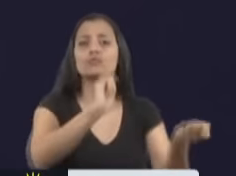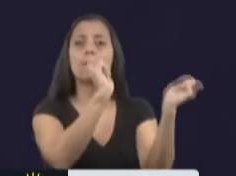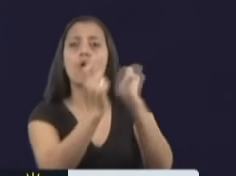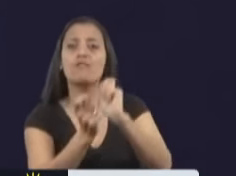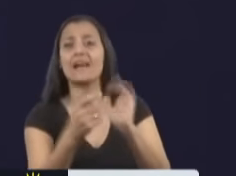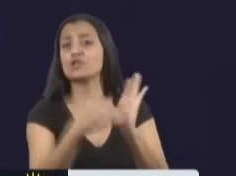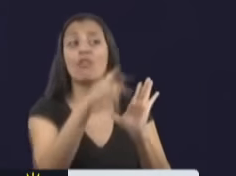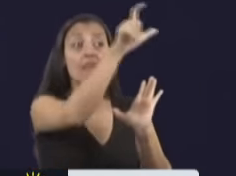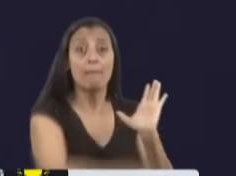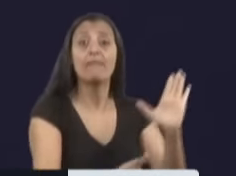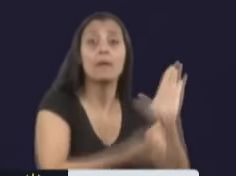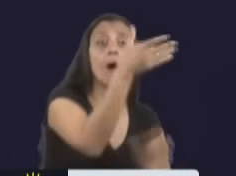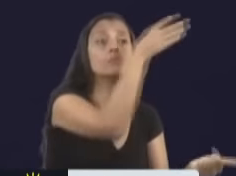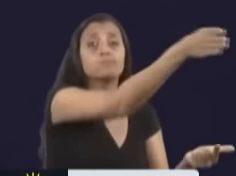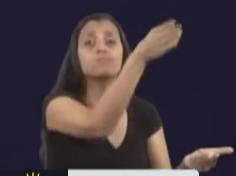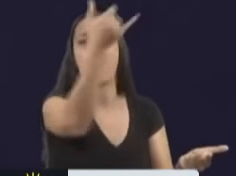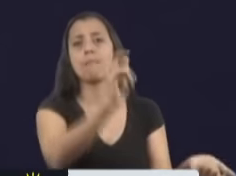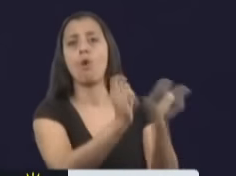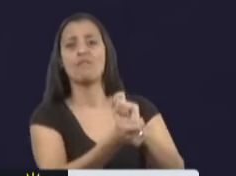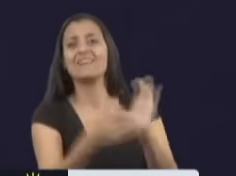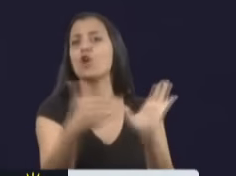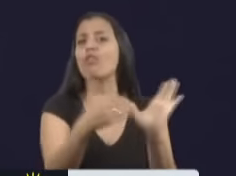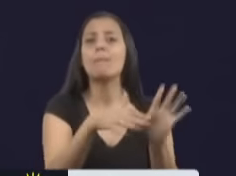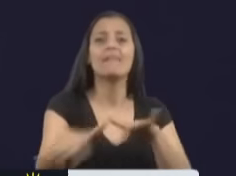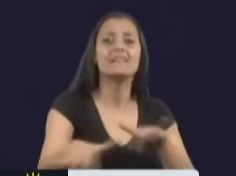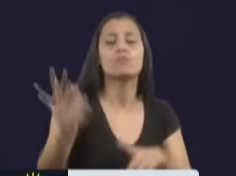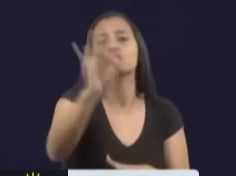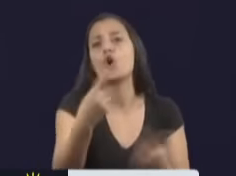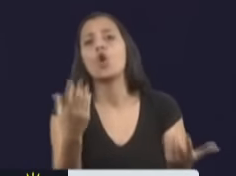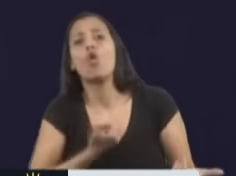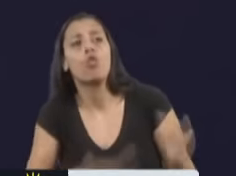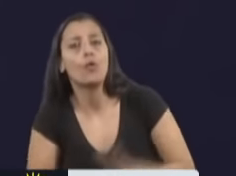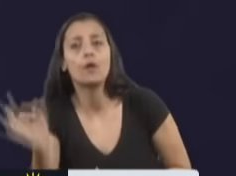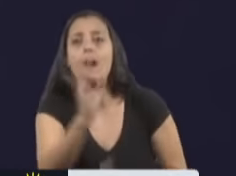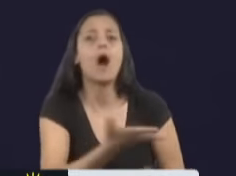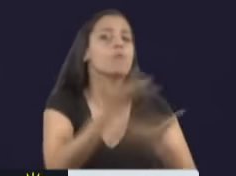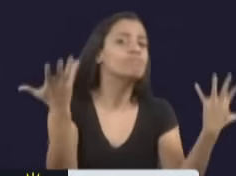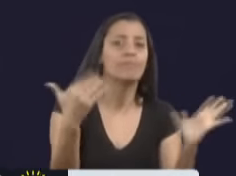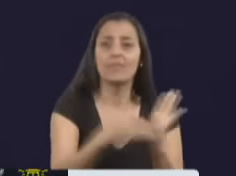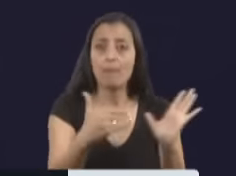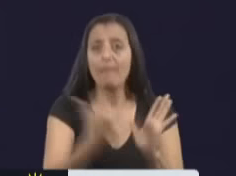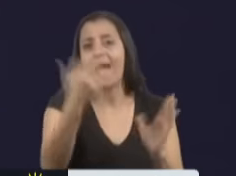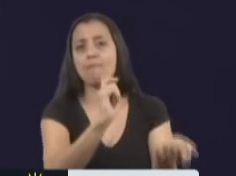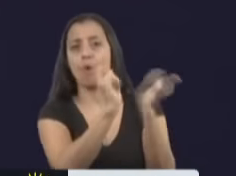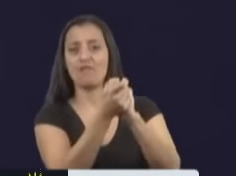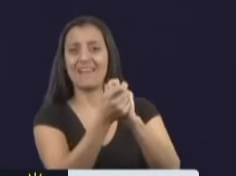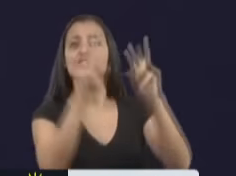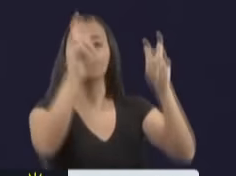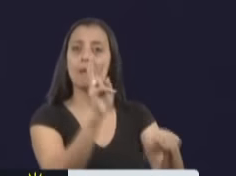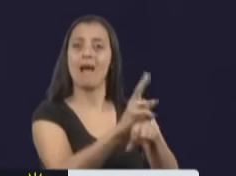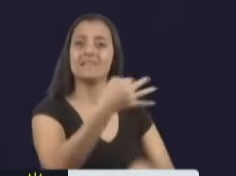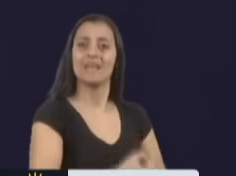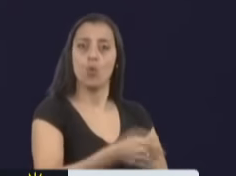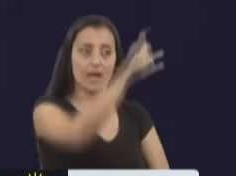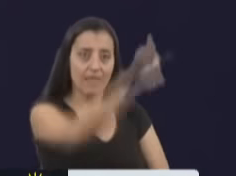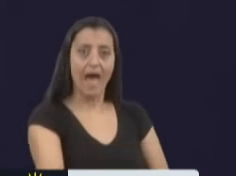movimientos y de acuerdo a la eh al tipo de lugar o la infraestructura de los lugares A donde va por lo tanto eh No